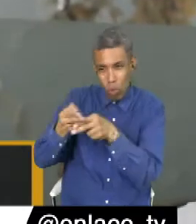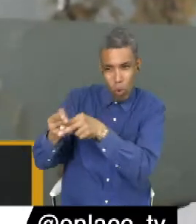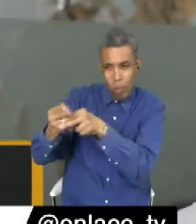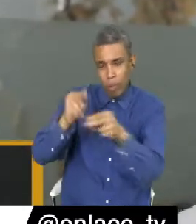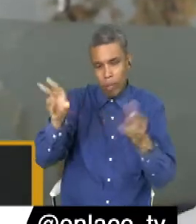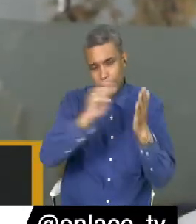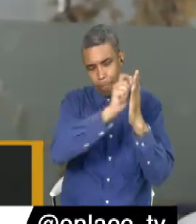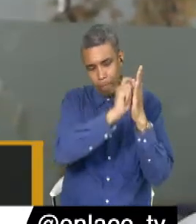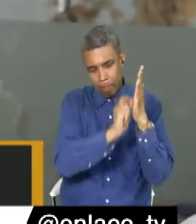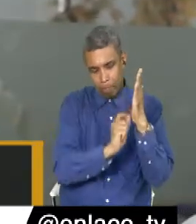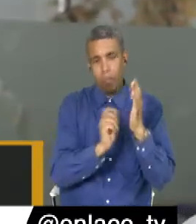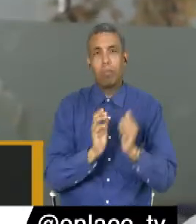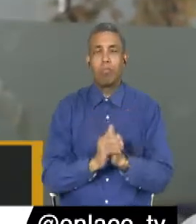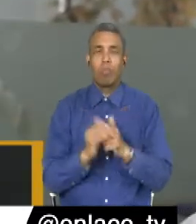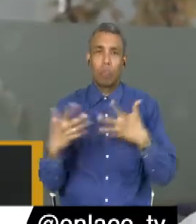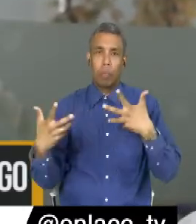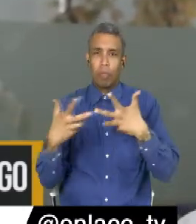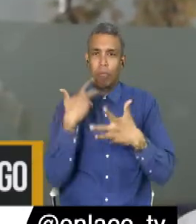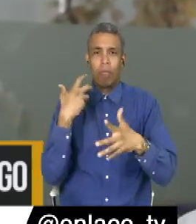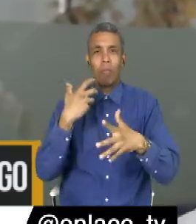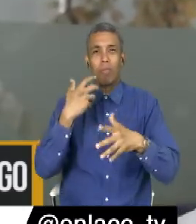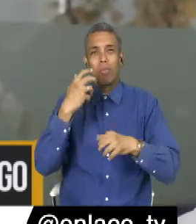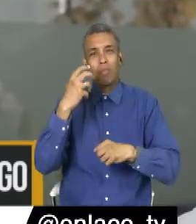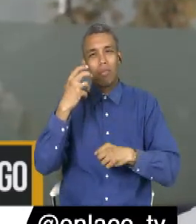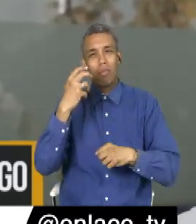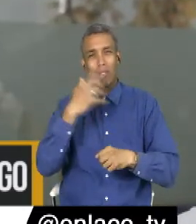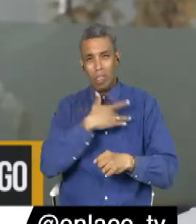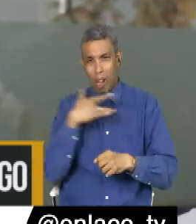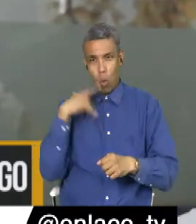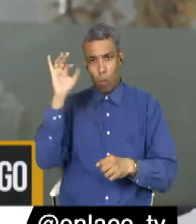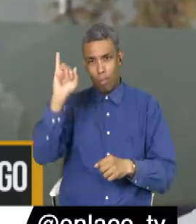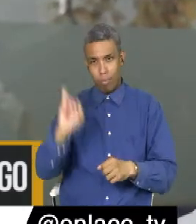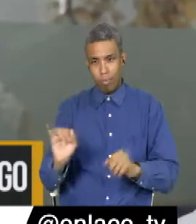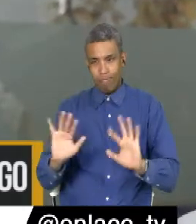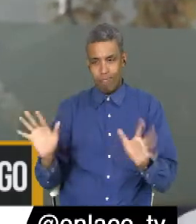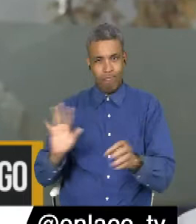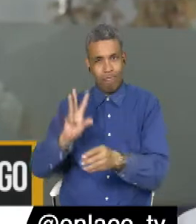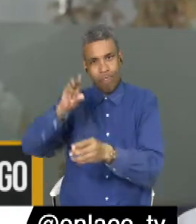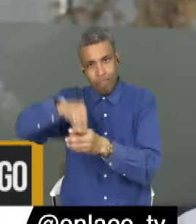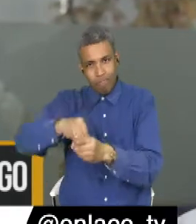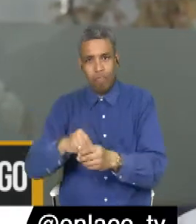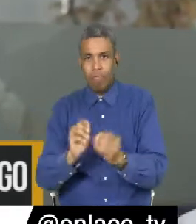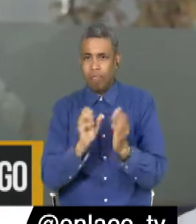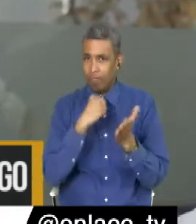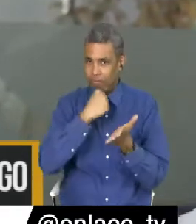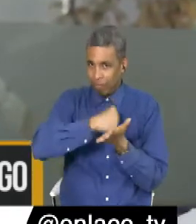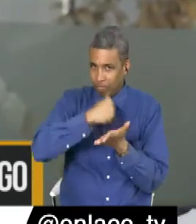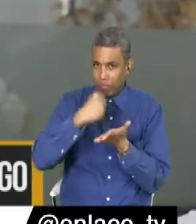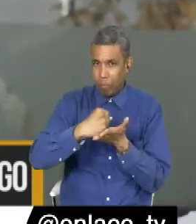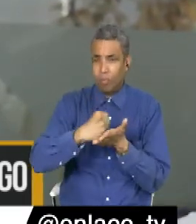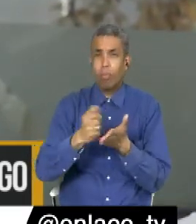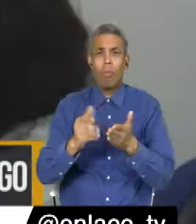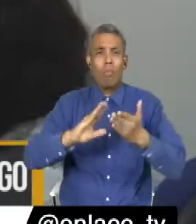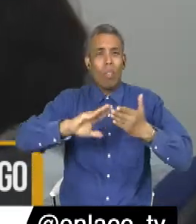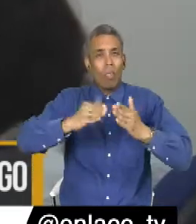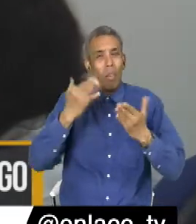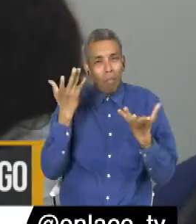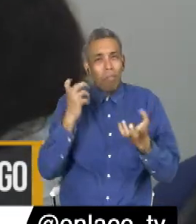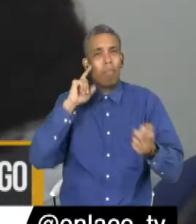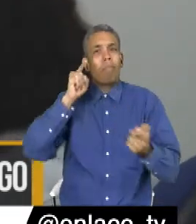manera de resolver su problema de afiliación en la ciudad. Y eso es lo que queremos, que toda la población de Barranca